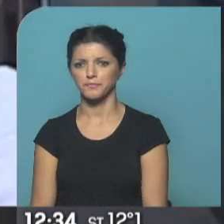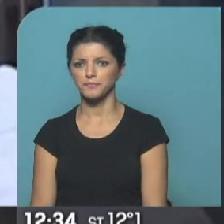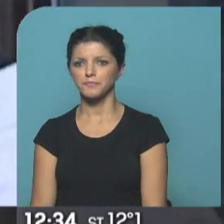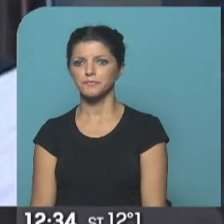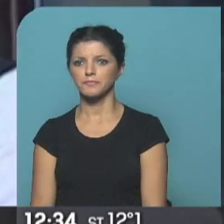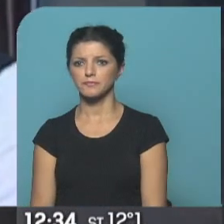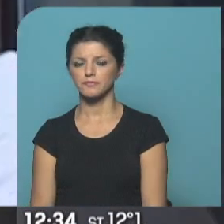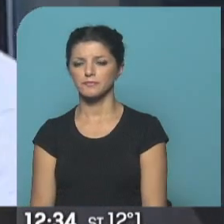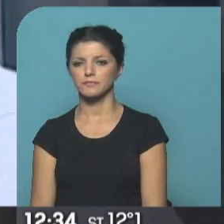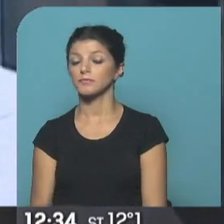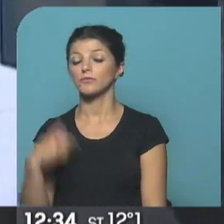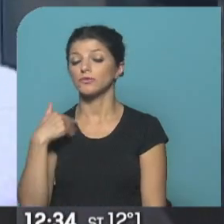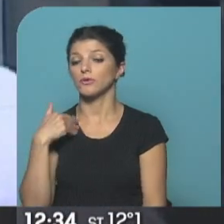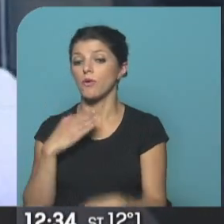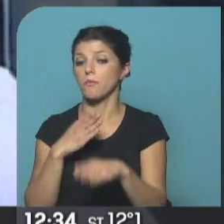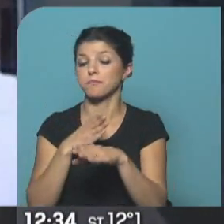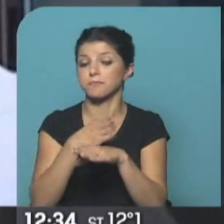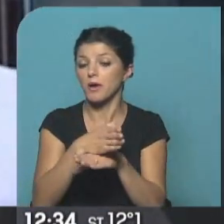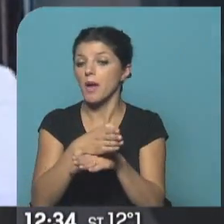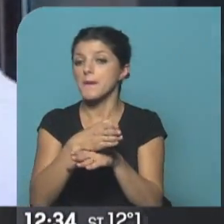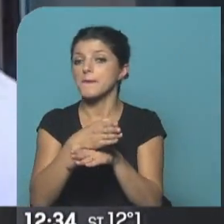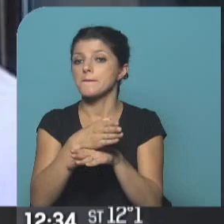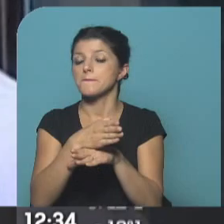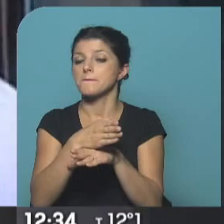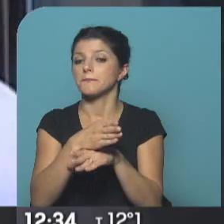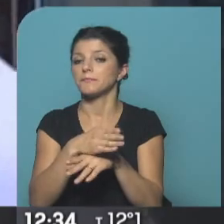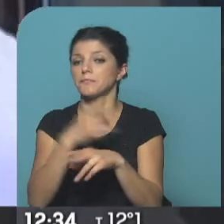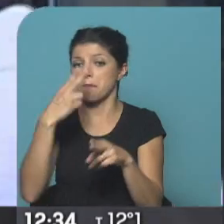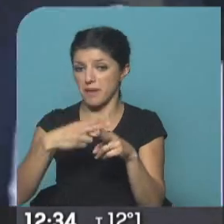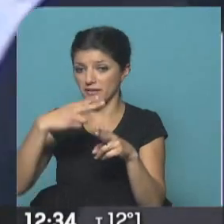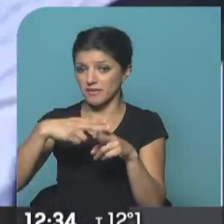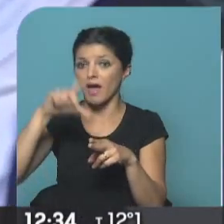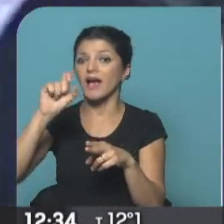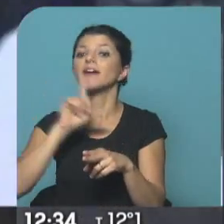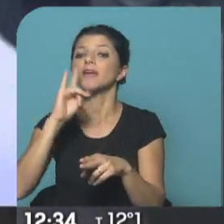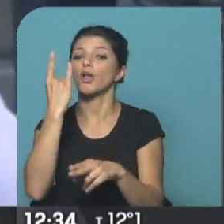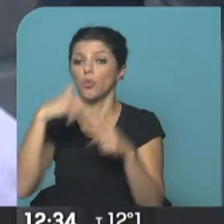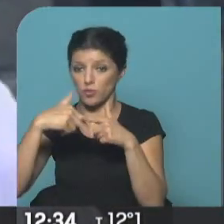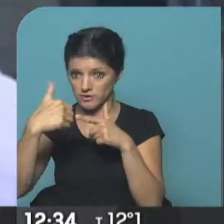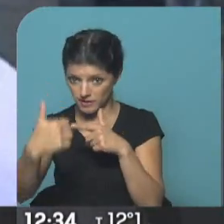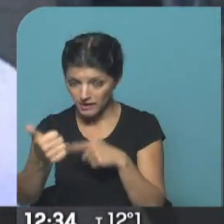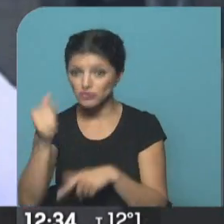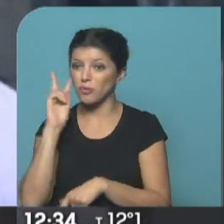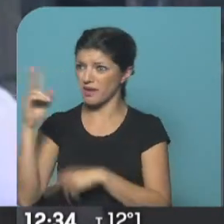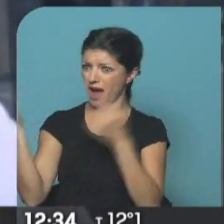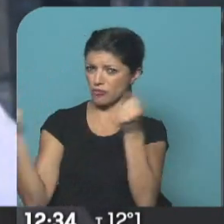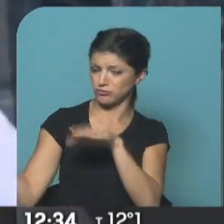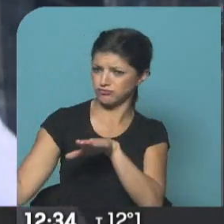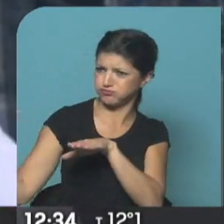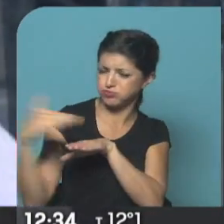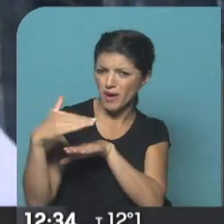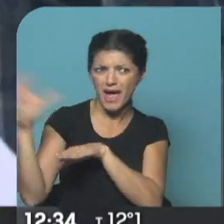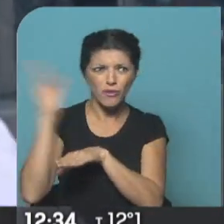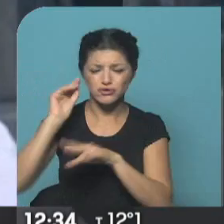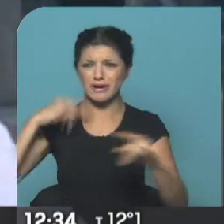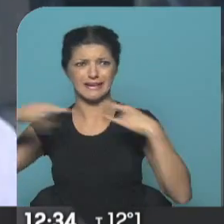Yo iba entrando en la plaza de Cataluña y vi una furgoneta venir y se oye gritos